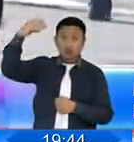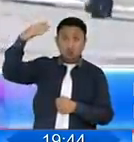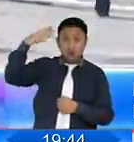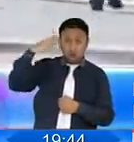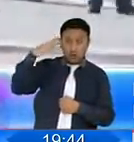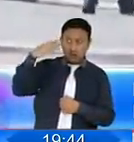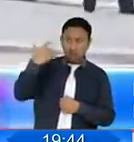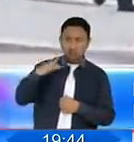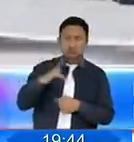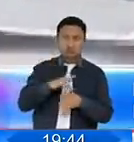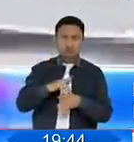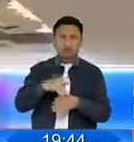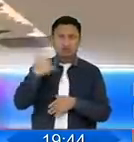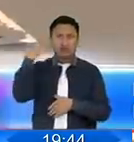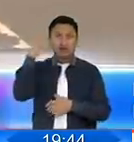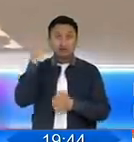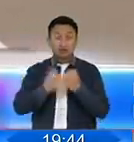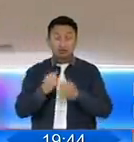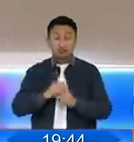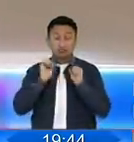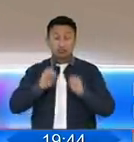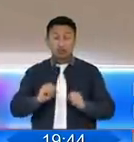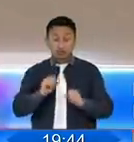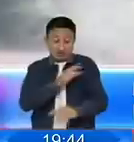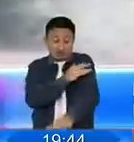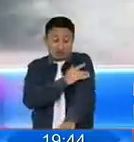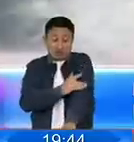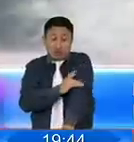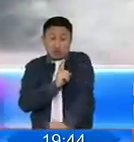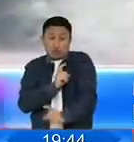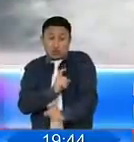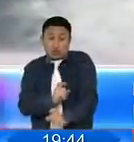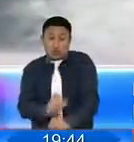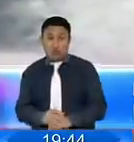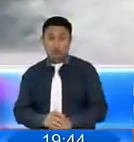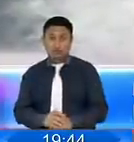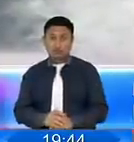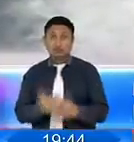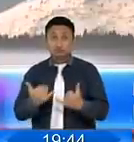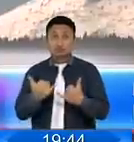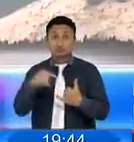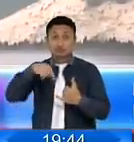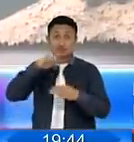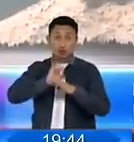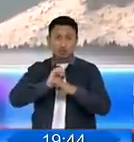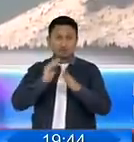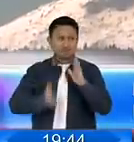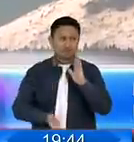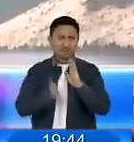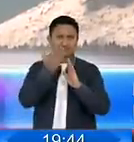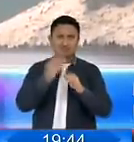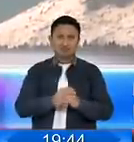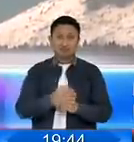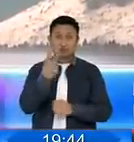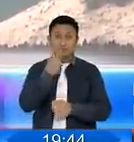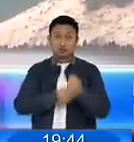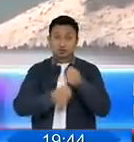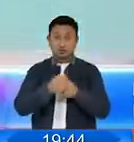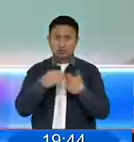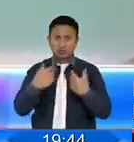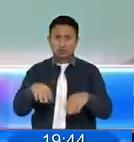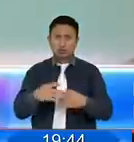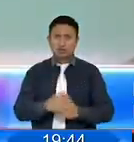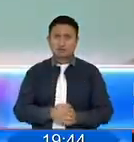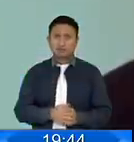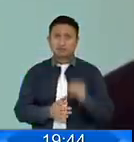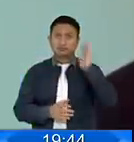más alto para desarrollar cáncer de piel. La incidencia ha crecido en nuestro país en los últimos 2 años. Así que en los hospitales